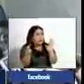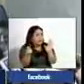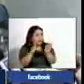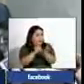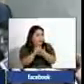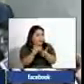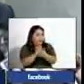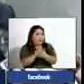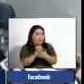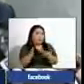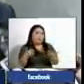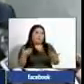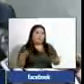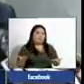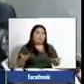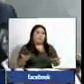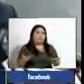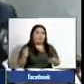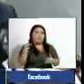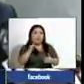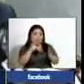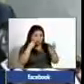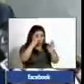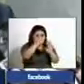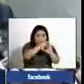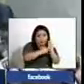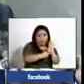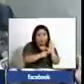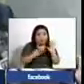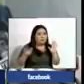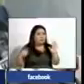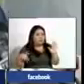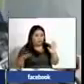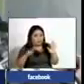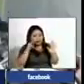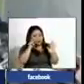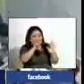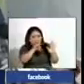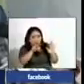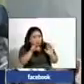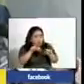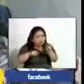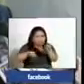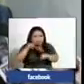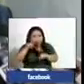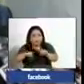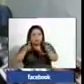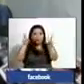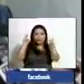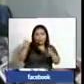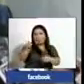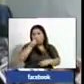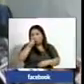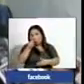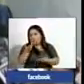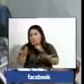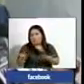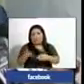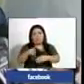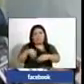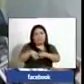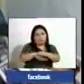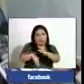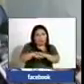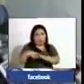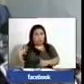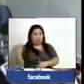pues, en el cual se ha venido comportando los precios de la canasta básica. Nuestra institución lleva